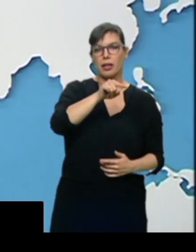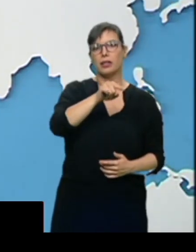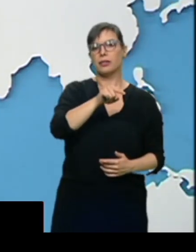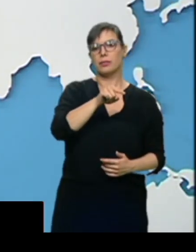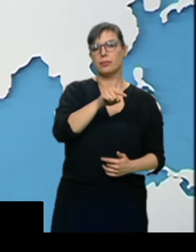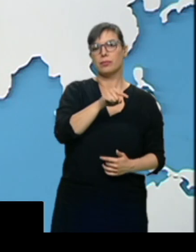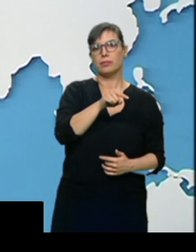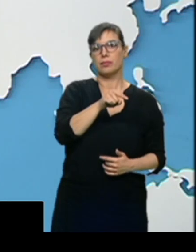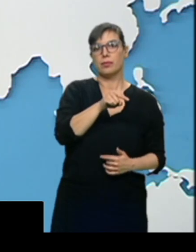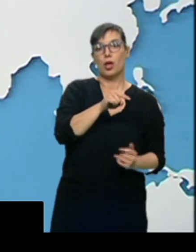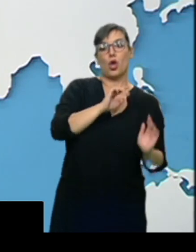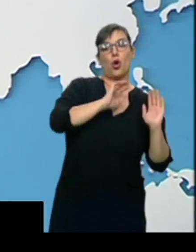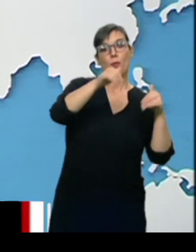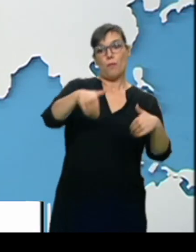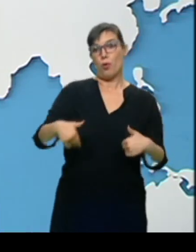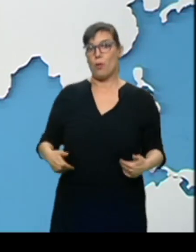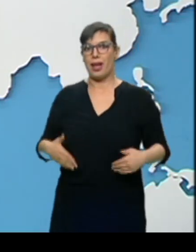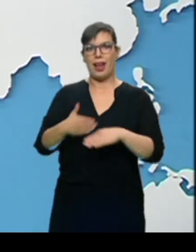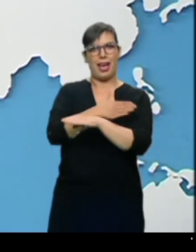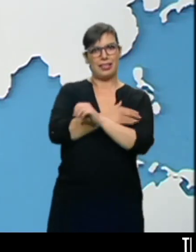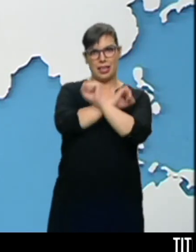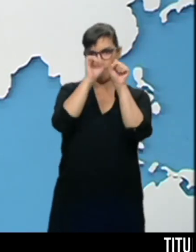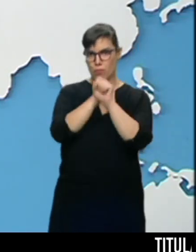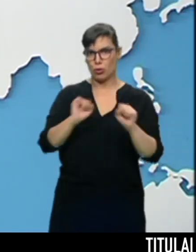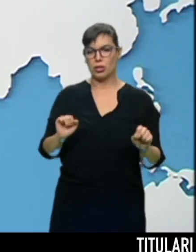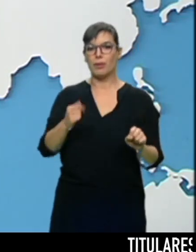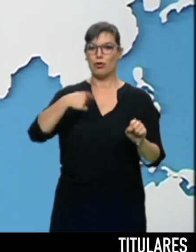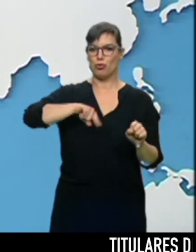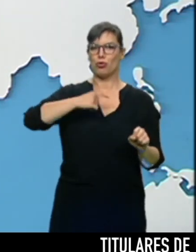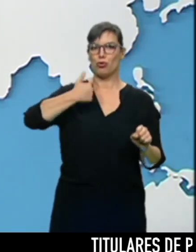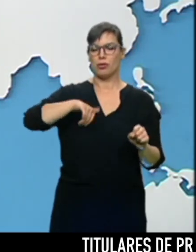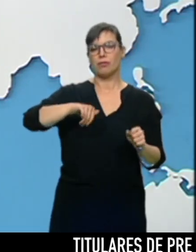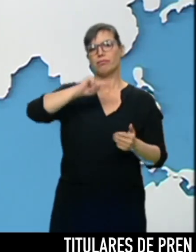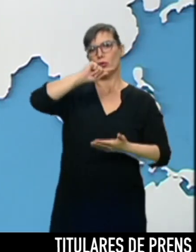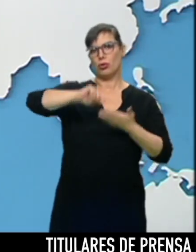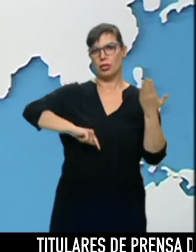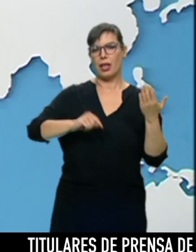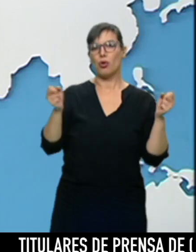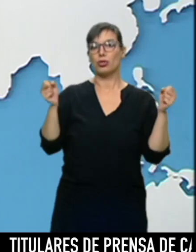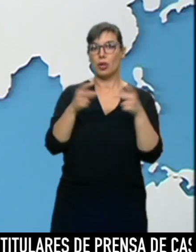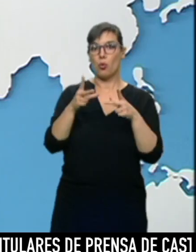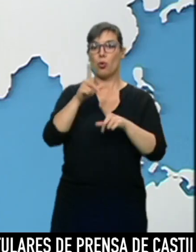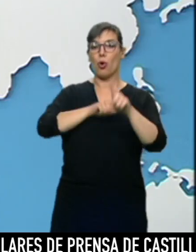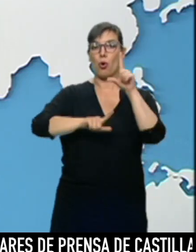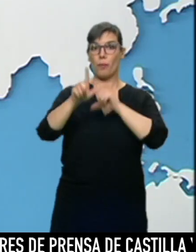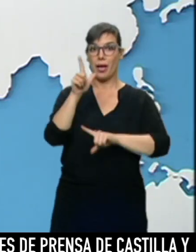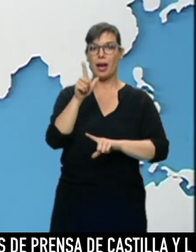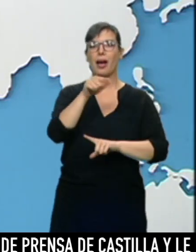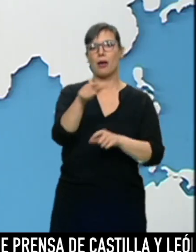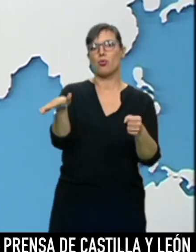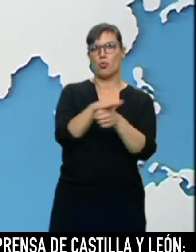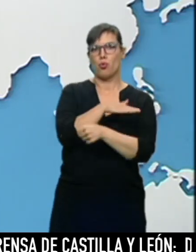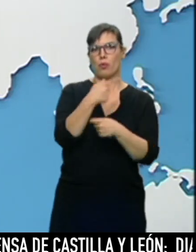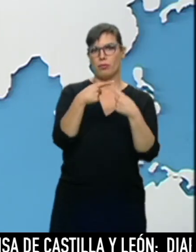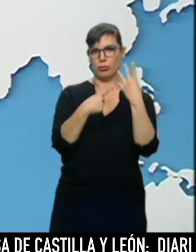imposible el regreso de una manera anticipada y tenemos contratado el seguro de viaje, pues lógicamente tiene unas coberturas